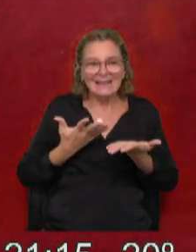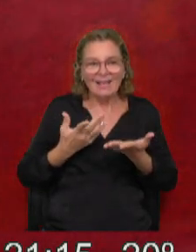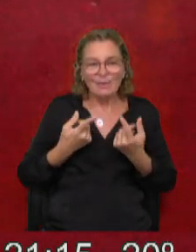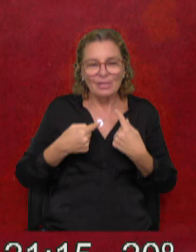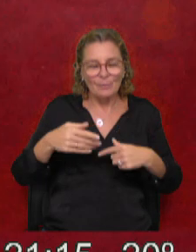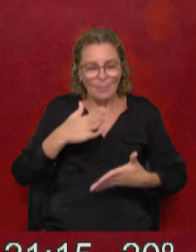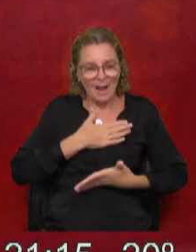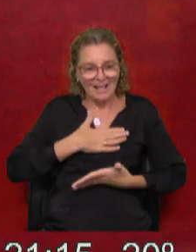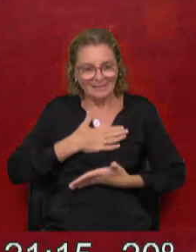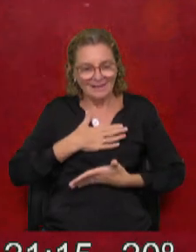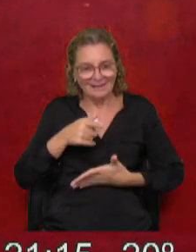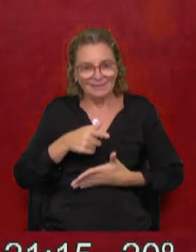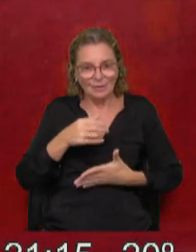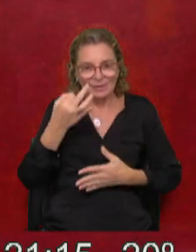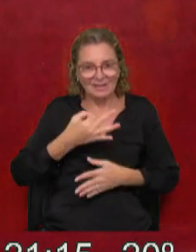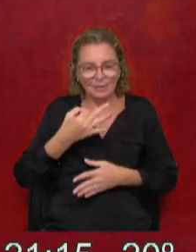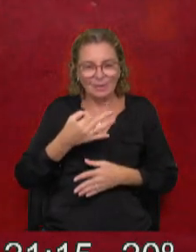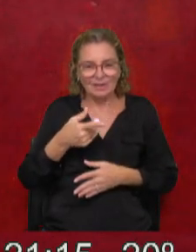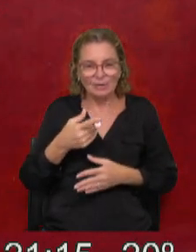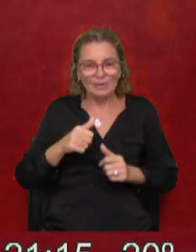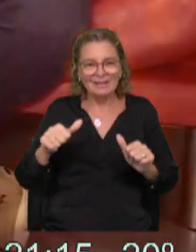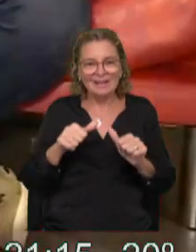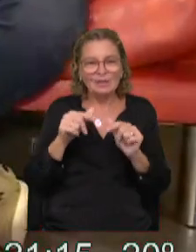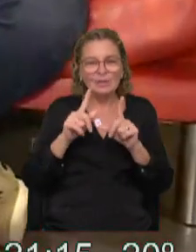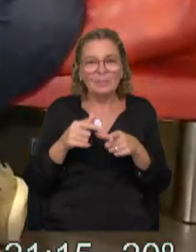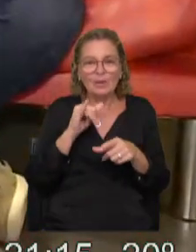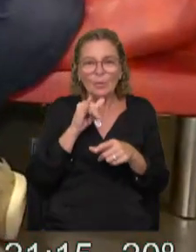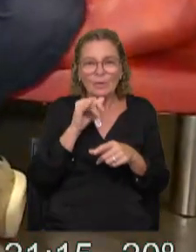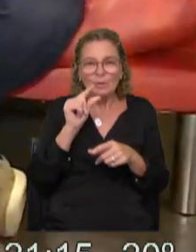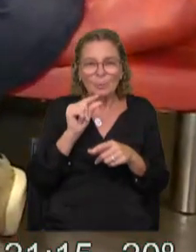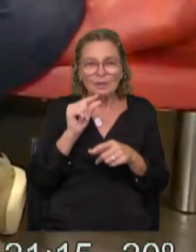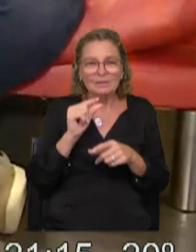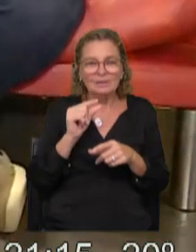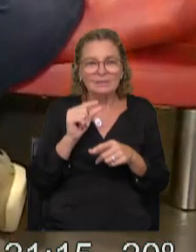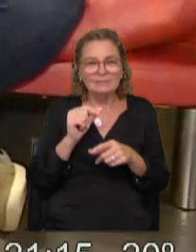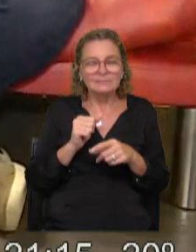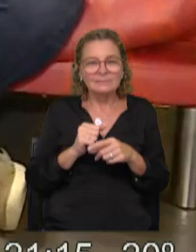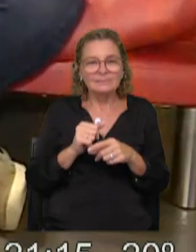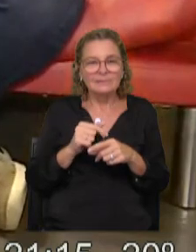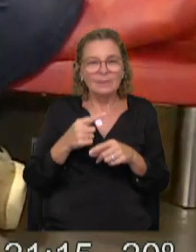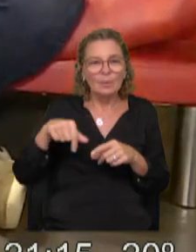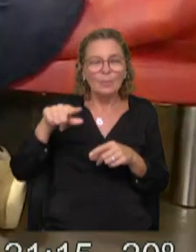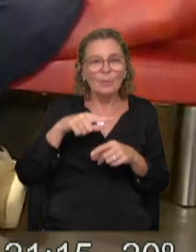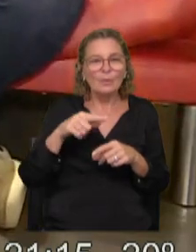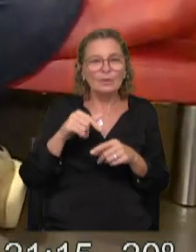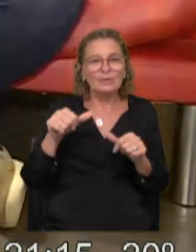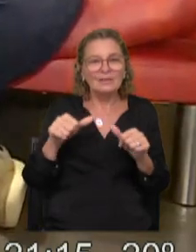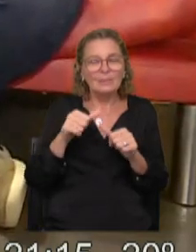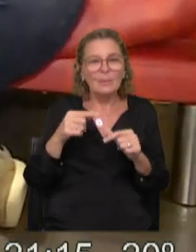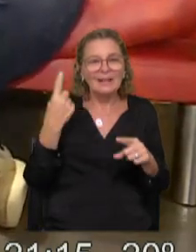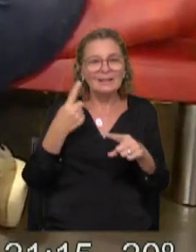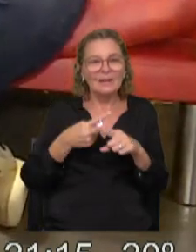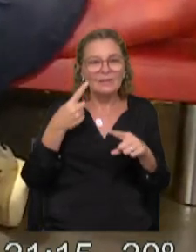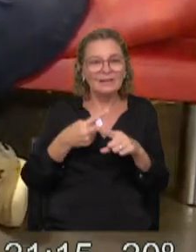placer, seguro, este espectáculo. Esto se conformó también, te cuento un segundito eso. Sí, o sea, este espectáculo lo conformamos para la celebración